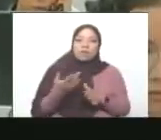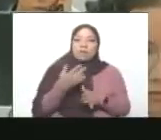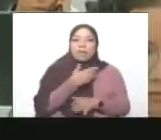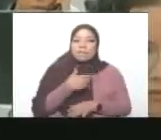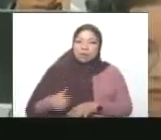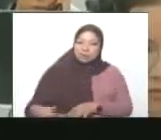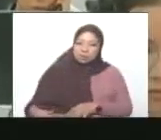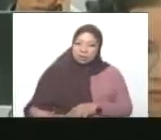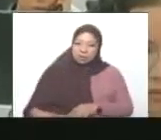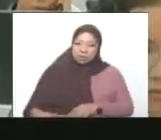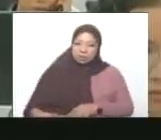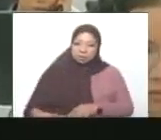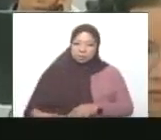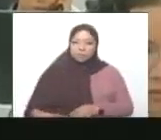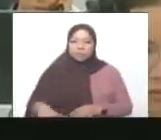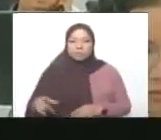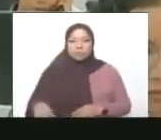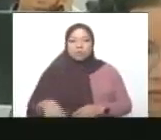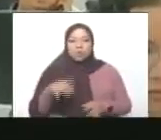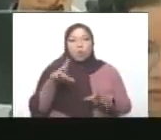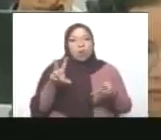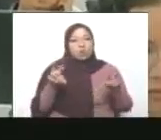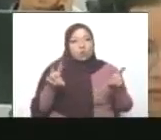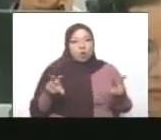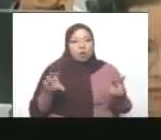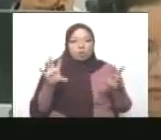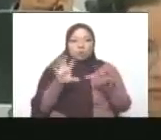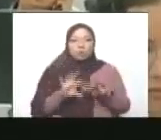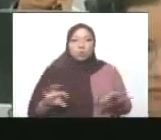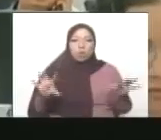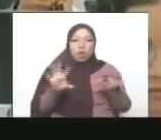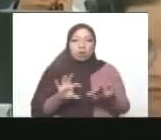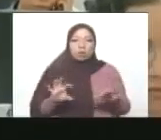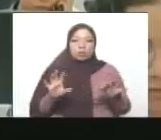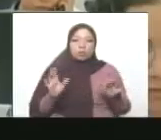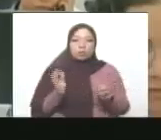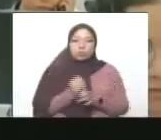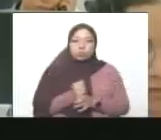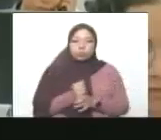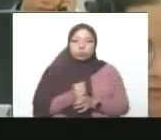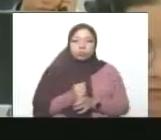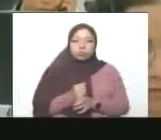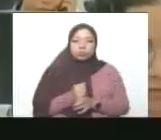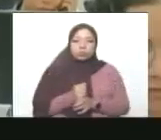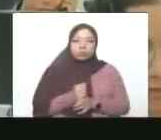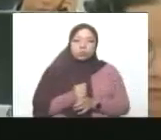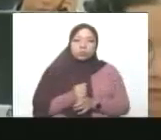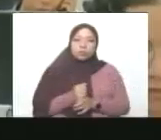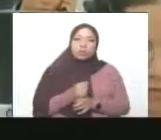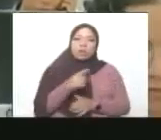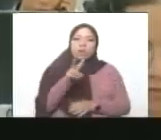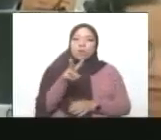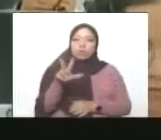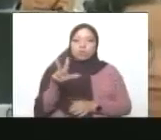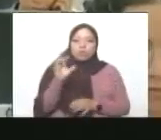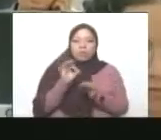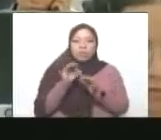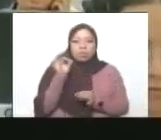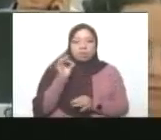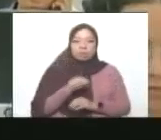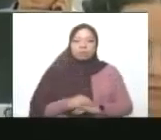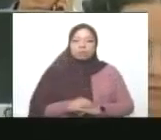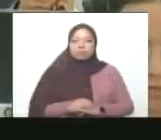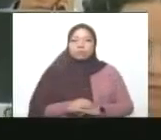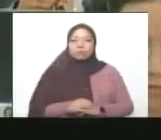Presidente, momento además de hablar de un caso nuevo, de un caso además que se encuentra en este momento y que fue reportado el pasado 23 de septiembre